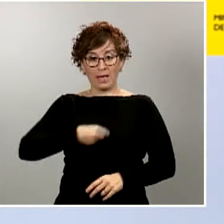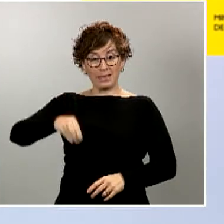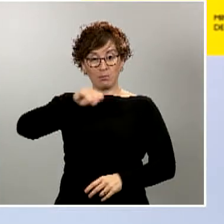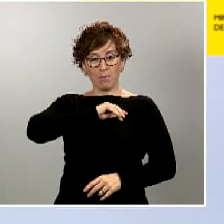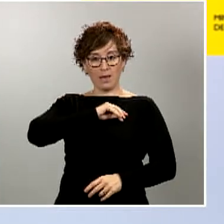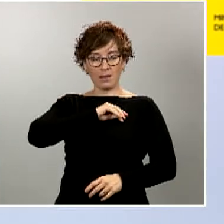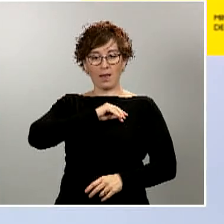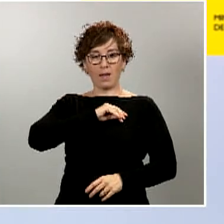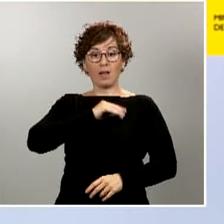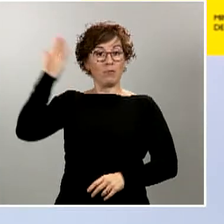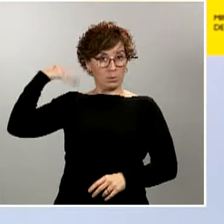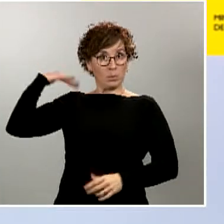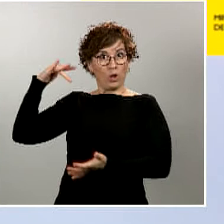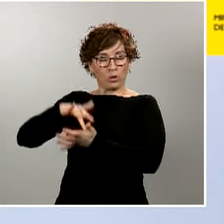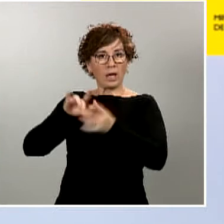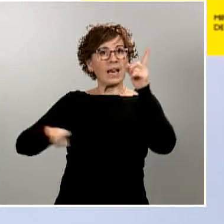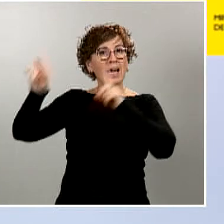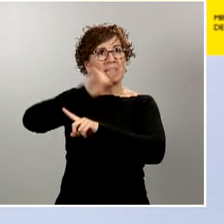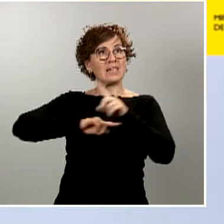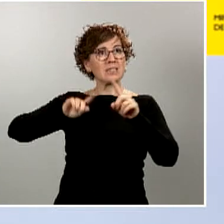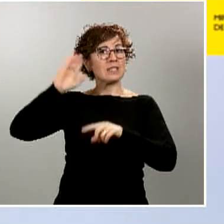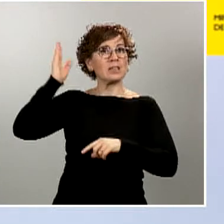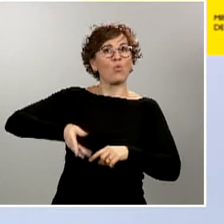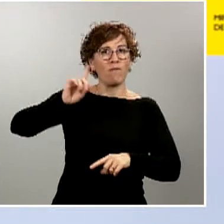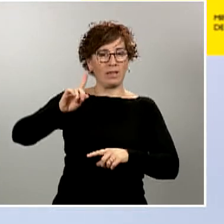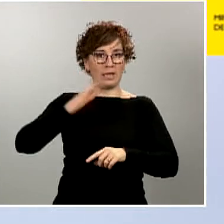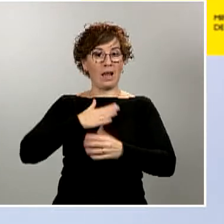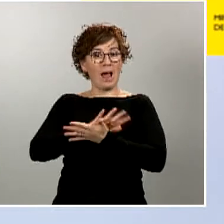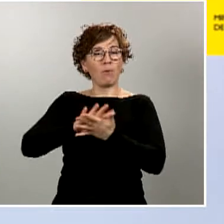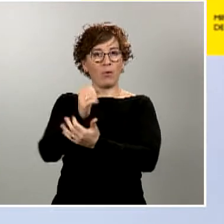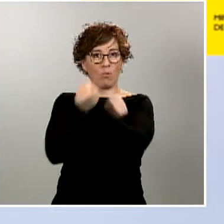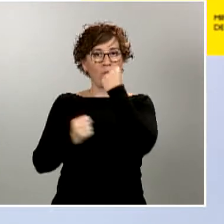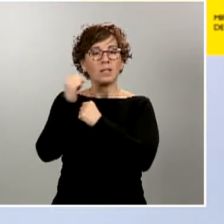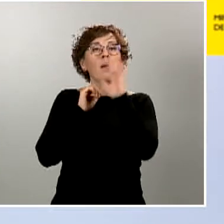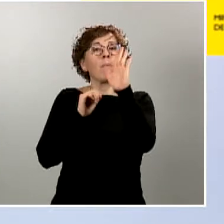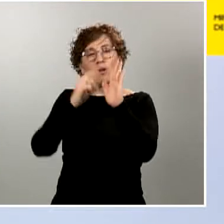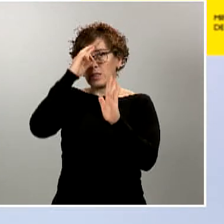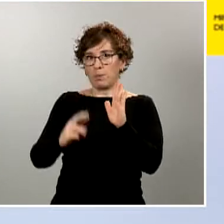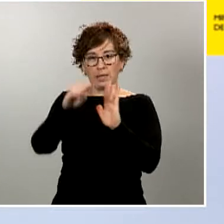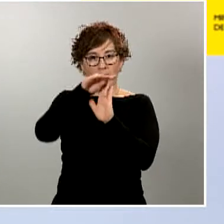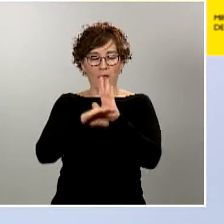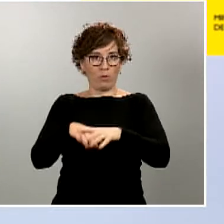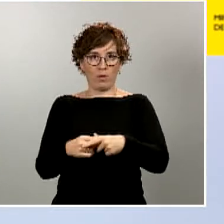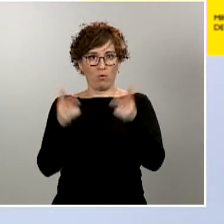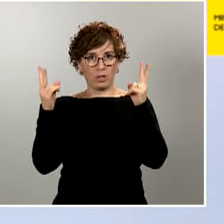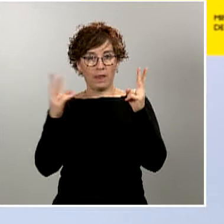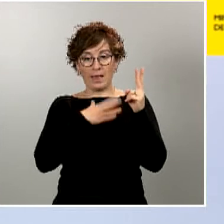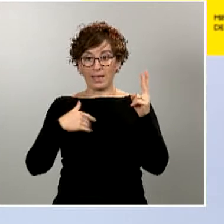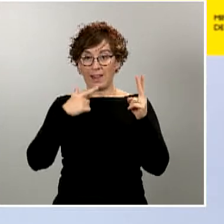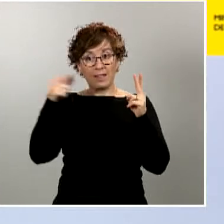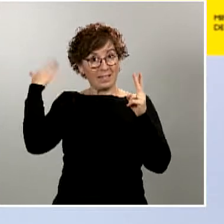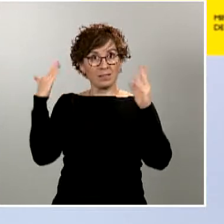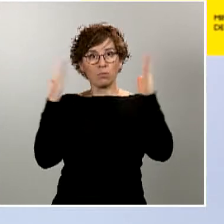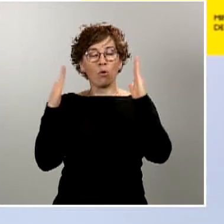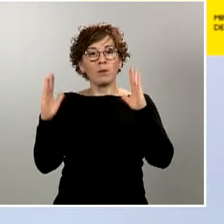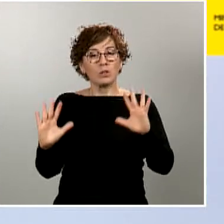estaba viviendo, pero lo hiciera en clave democrática. Se trataba de salvar la democracia del país por la vía de los